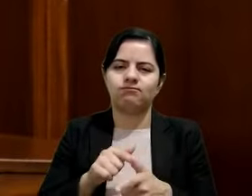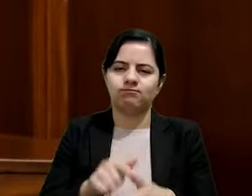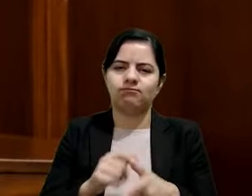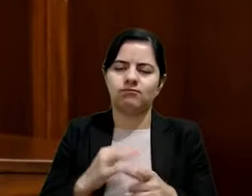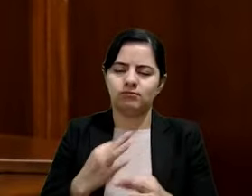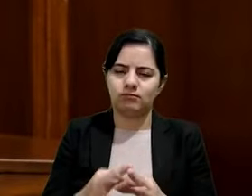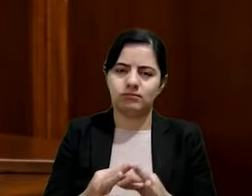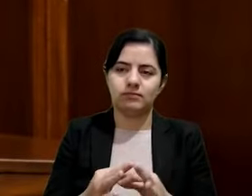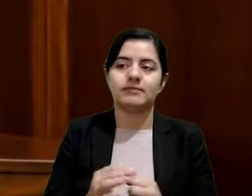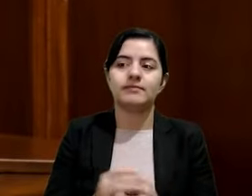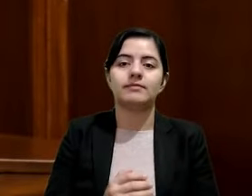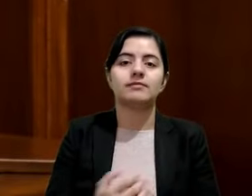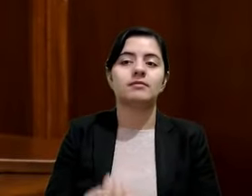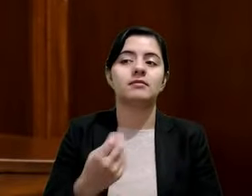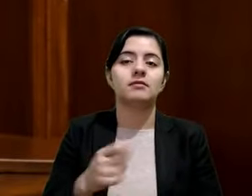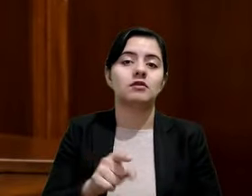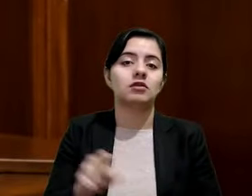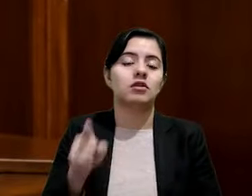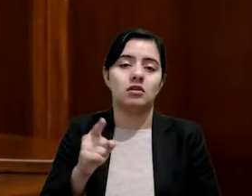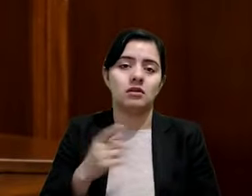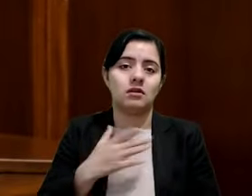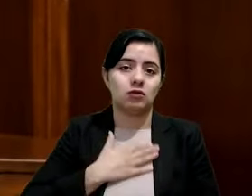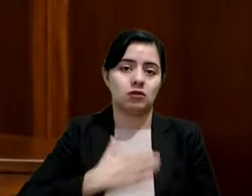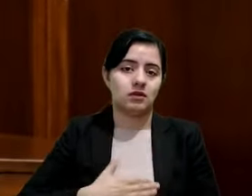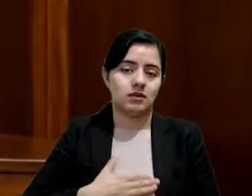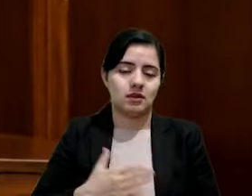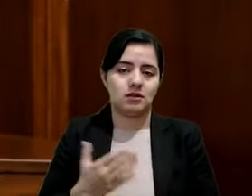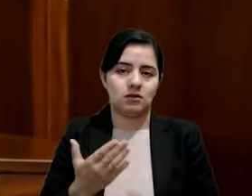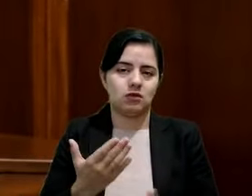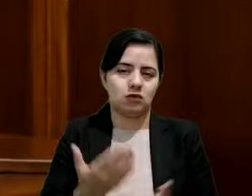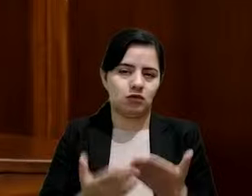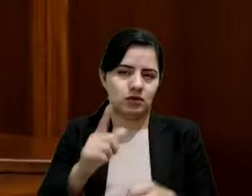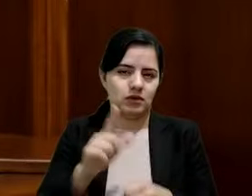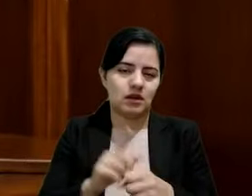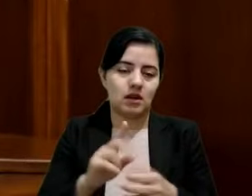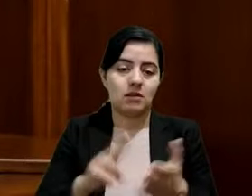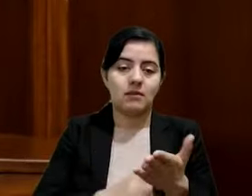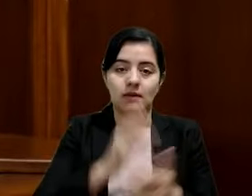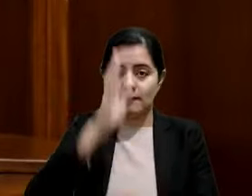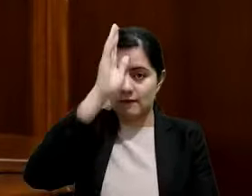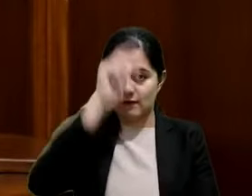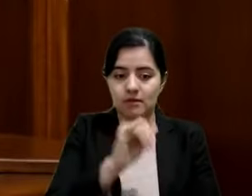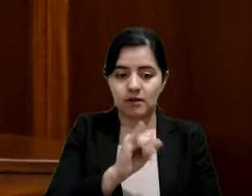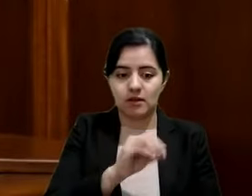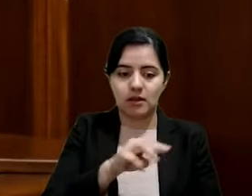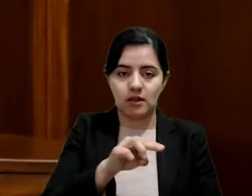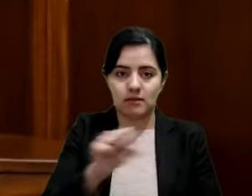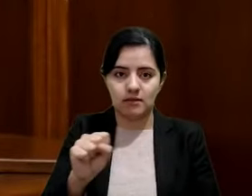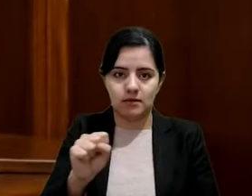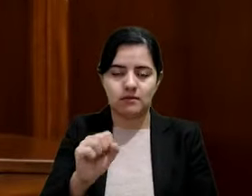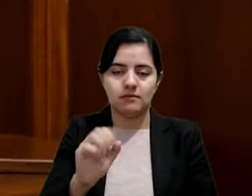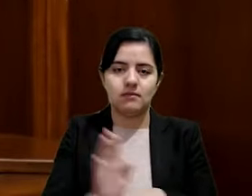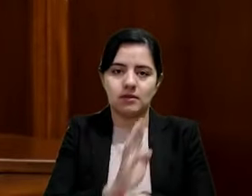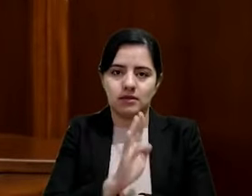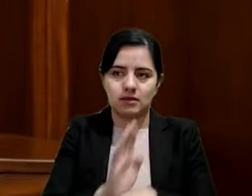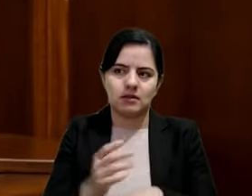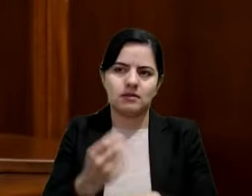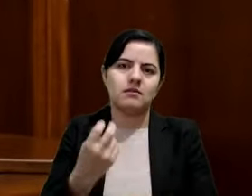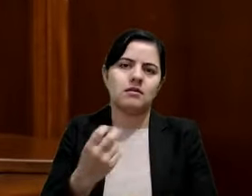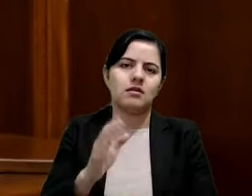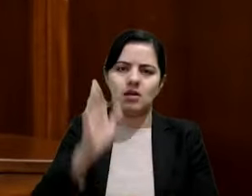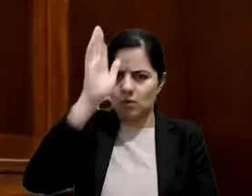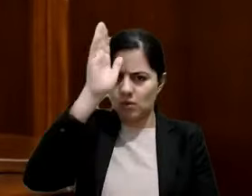Justicia social que se ha firmado el acuerdo INS bienestar en el que se establece la aceración en materia personal en infraestructura